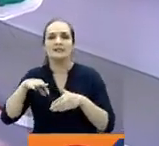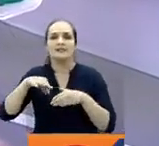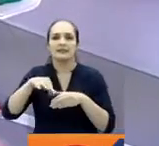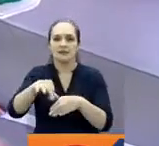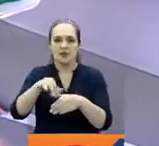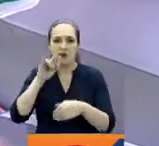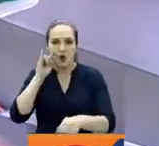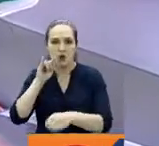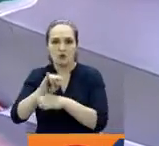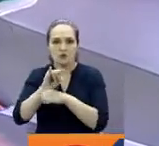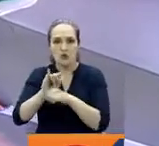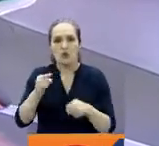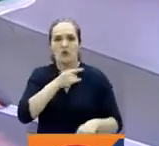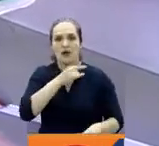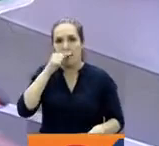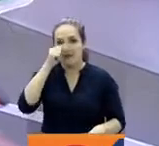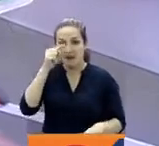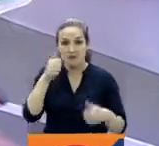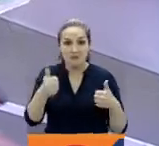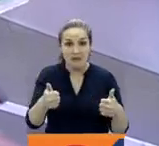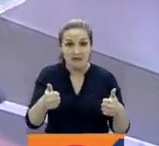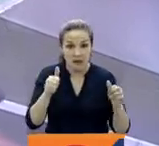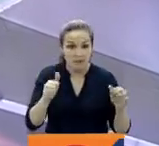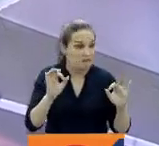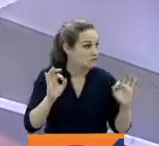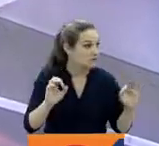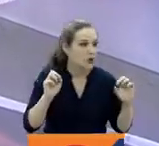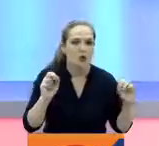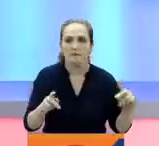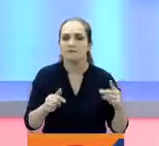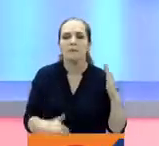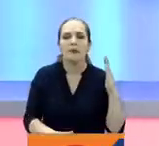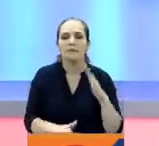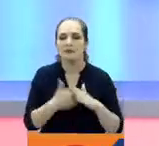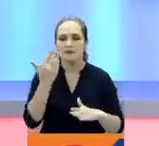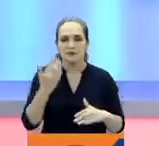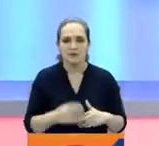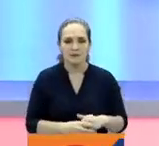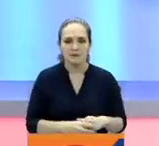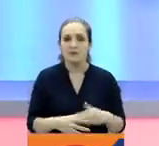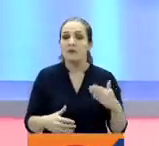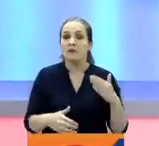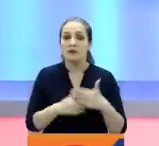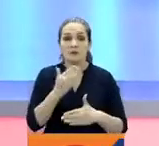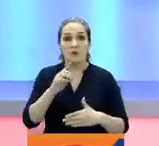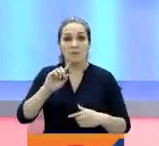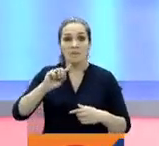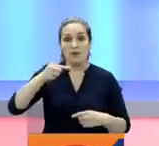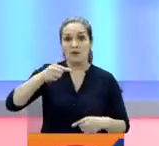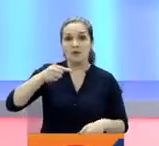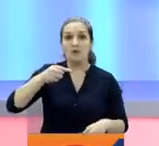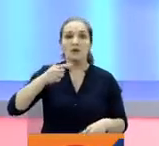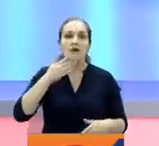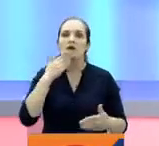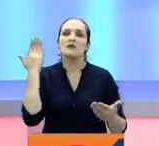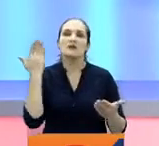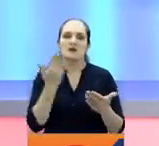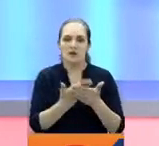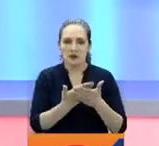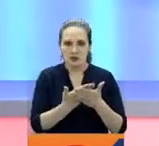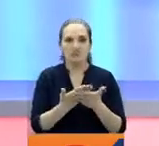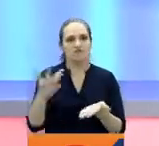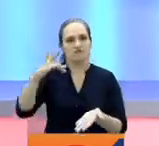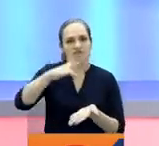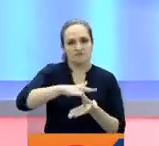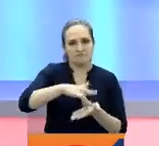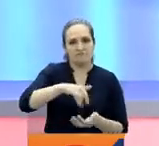Observatorio Javeriano de Juventudes. ¿Lo dije bien? Sí. Bueno, vamos a empezar entonces, primero que todo, agradeciéndoles precisamente el estar aquí